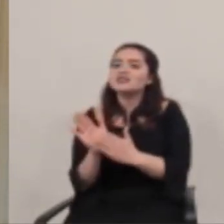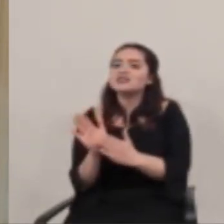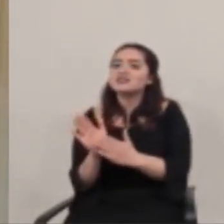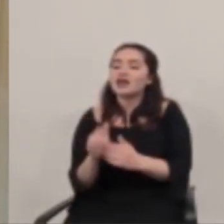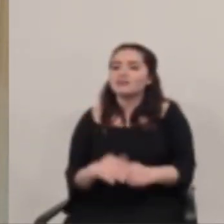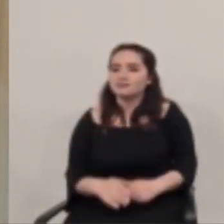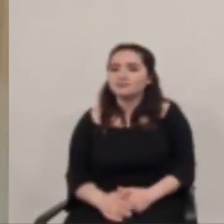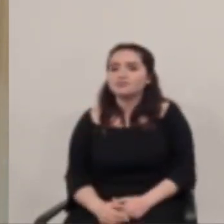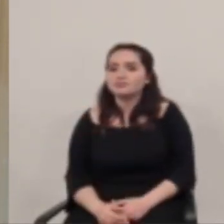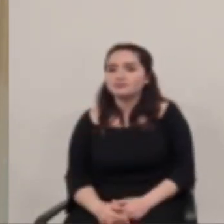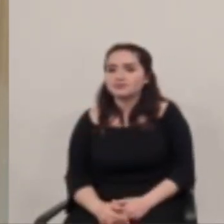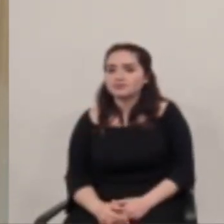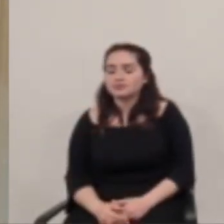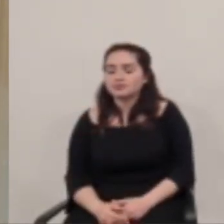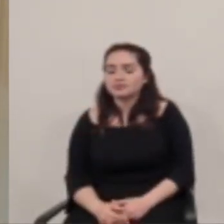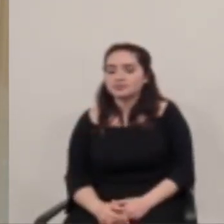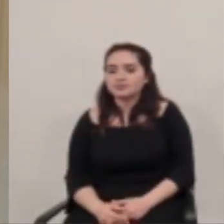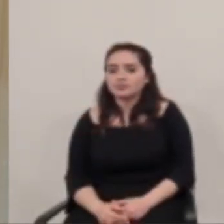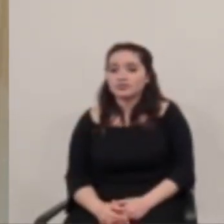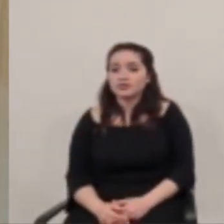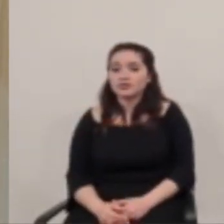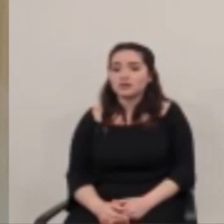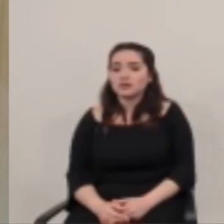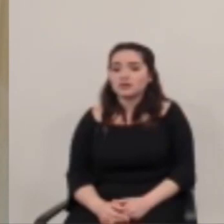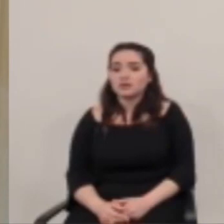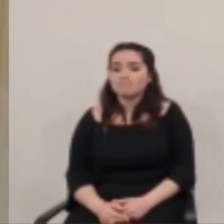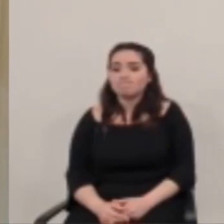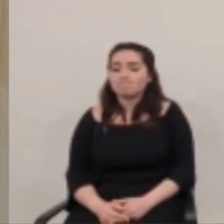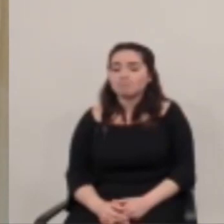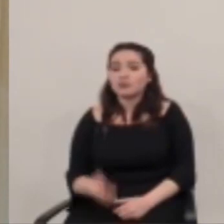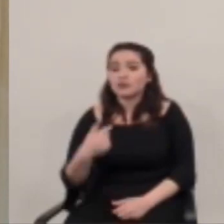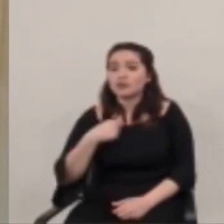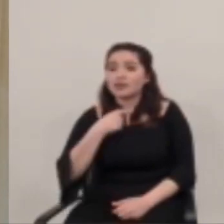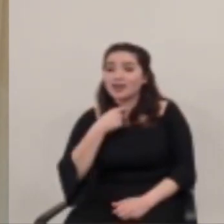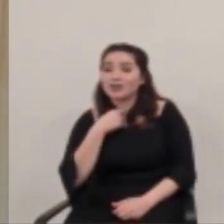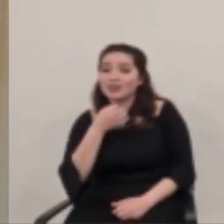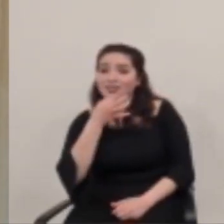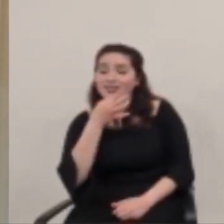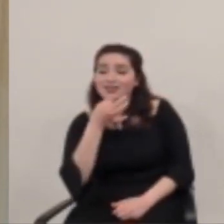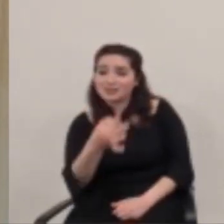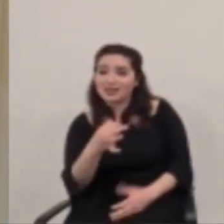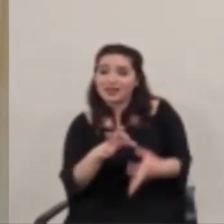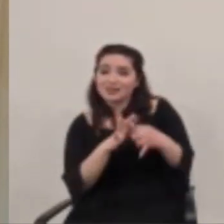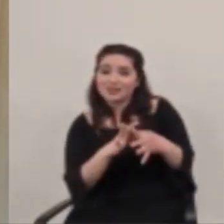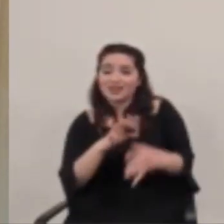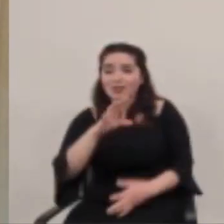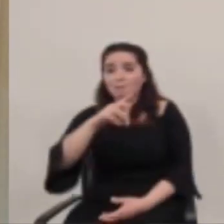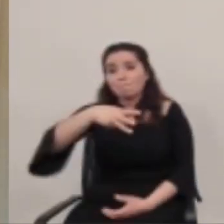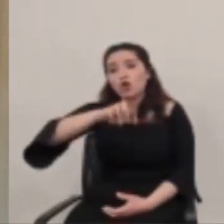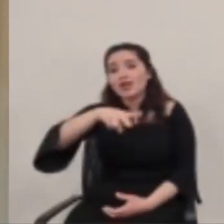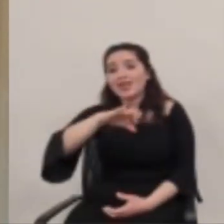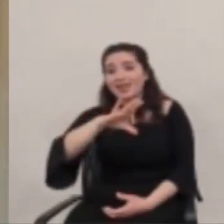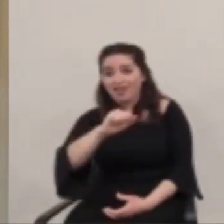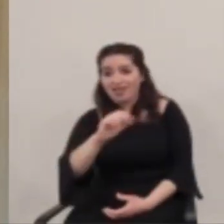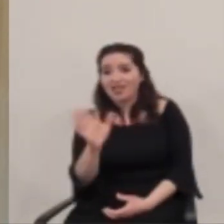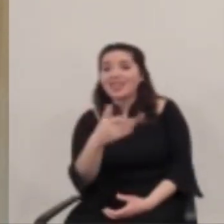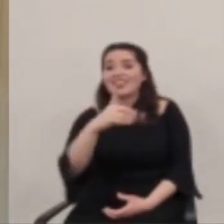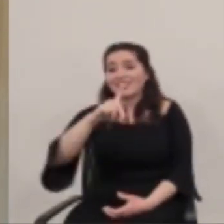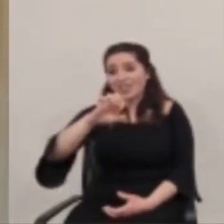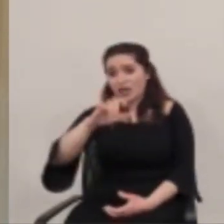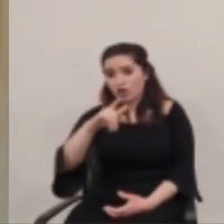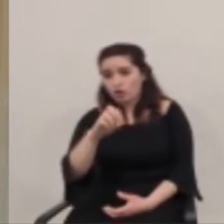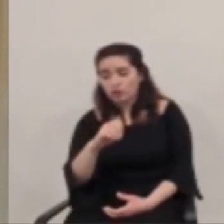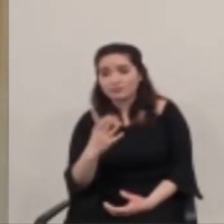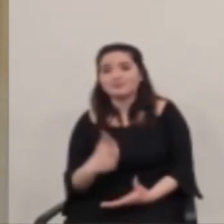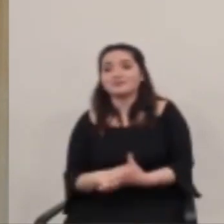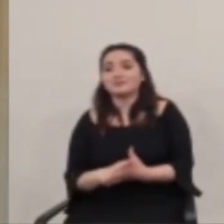falta. Sin embargo, no por eso voy a dejar de agradecer a Mónica, a Diego, fue muy esclarecedor